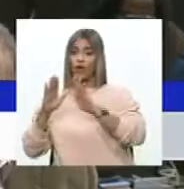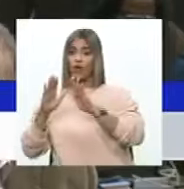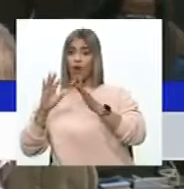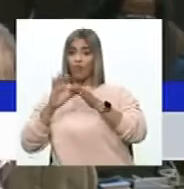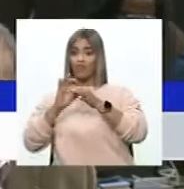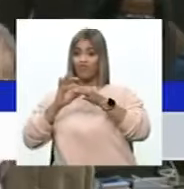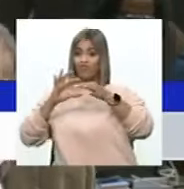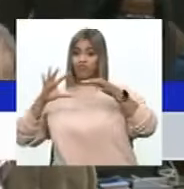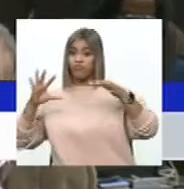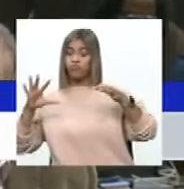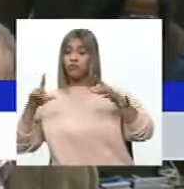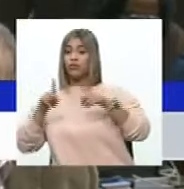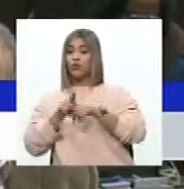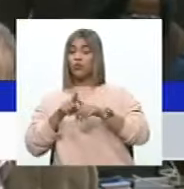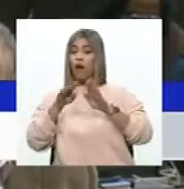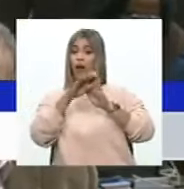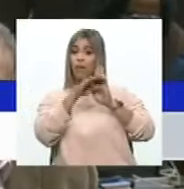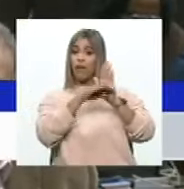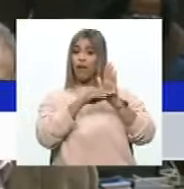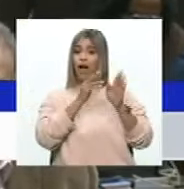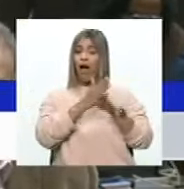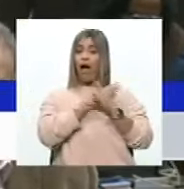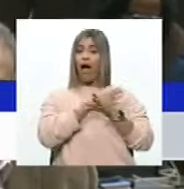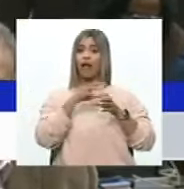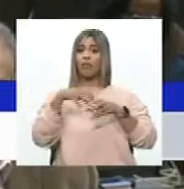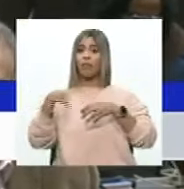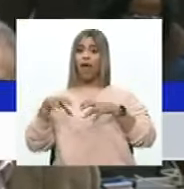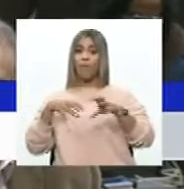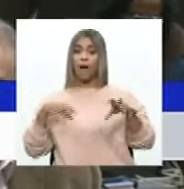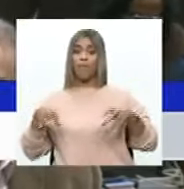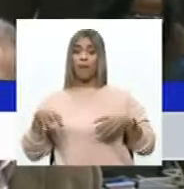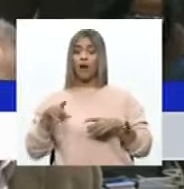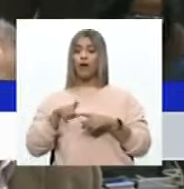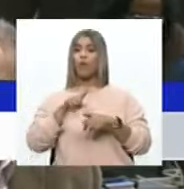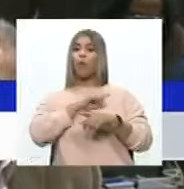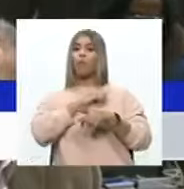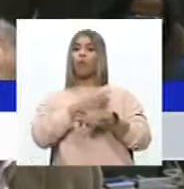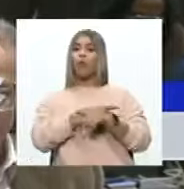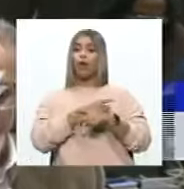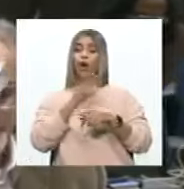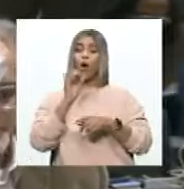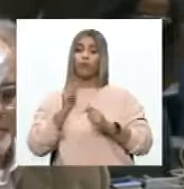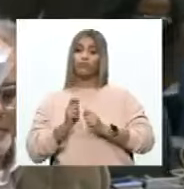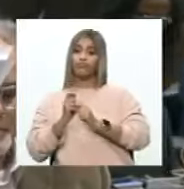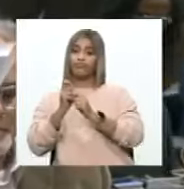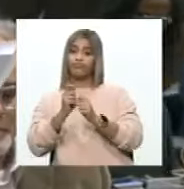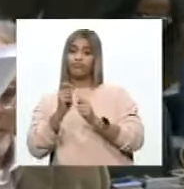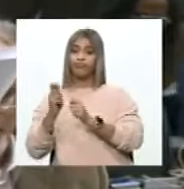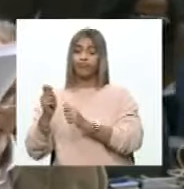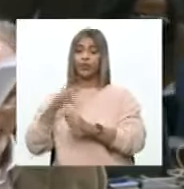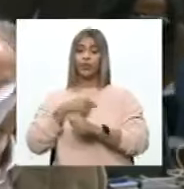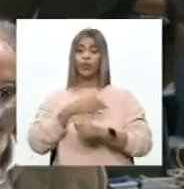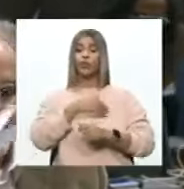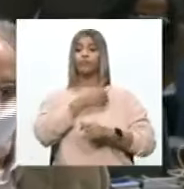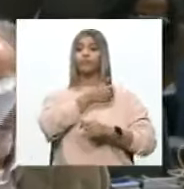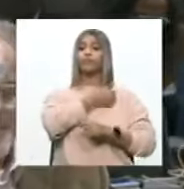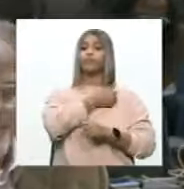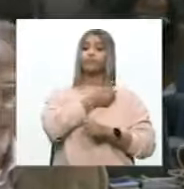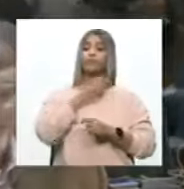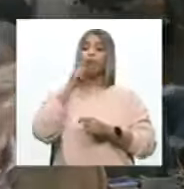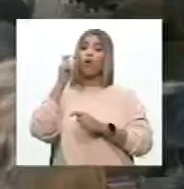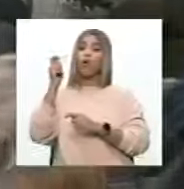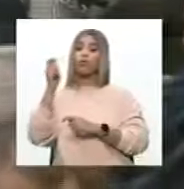rompiendo de esta manera con la estructura clásica de la división tripartita de los poderes, otorgándoles rango constitucional como